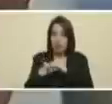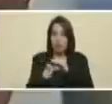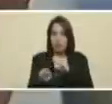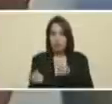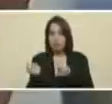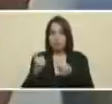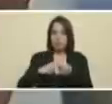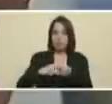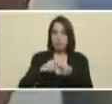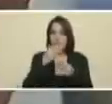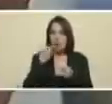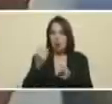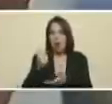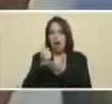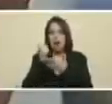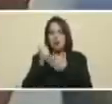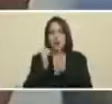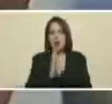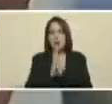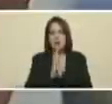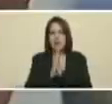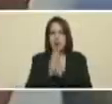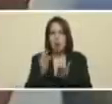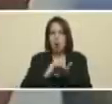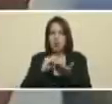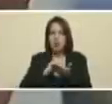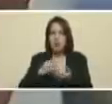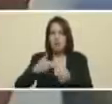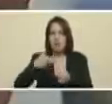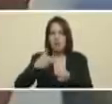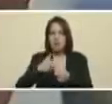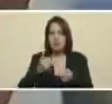¿Cuánto nos ha ayudado en esta etapa? ¿Cuánto nos ayudó?